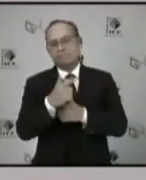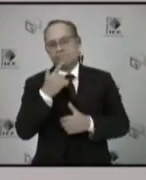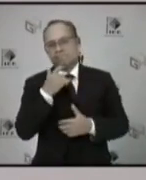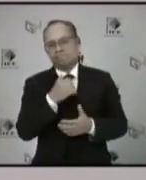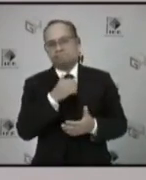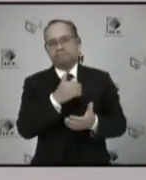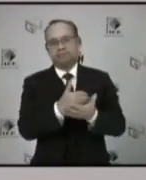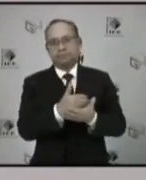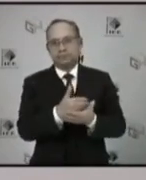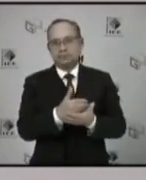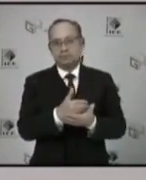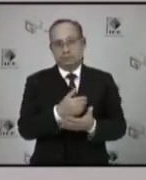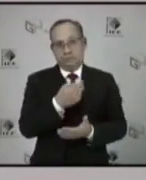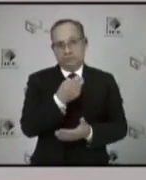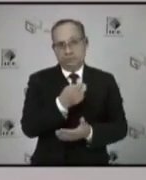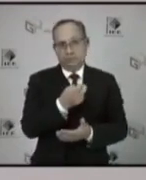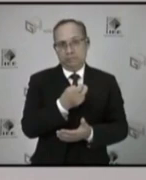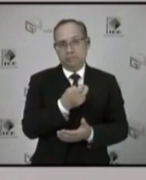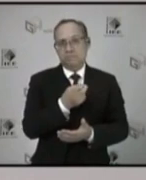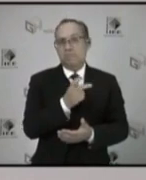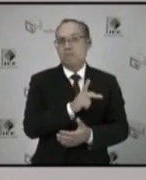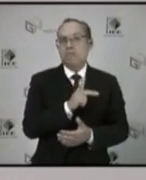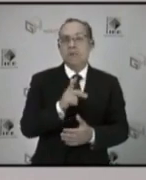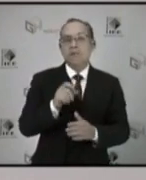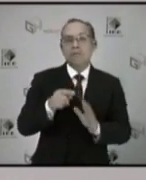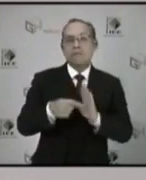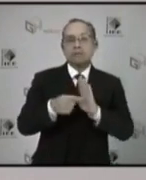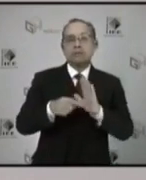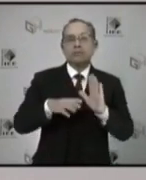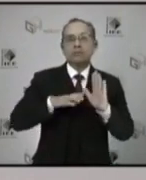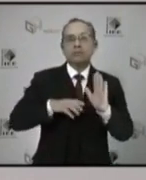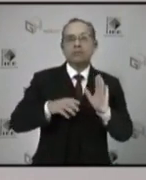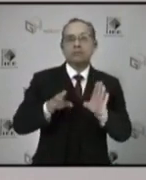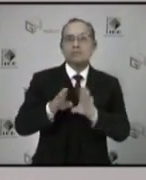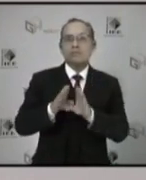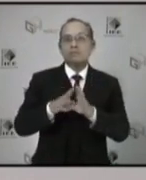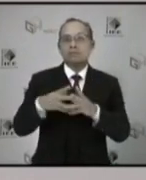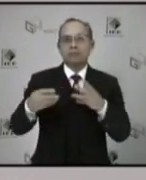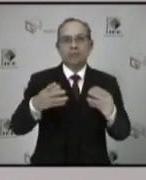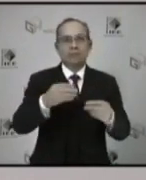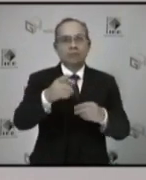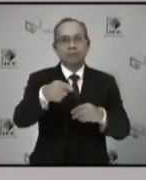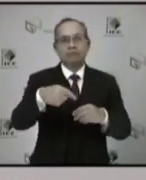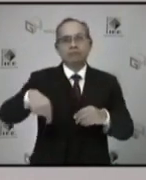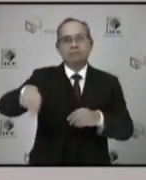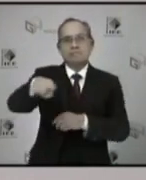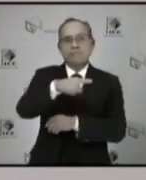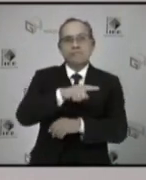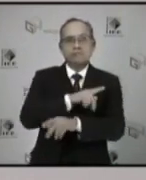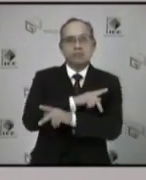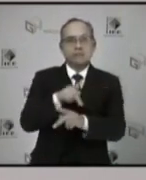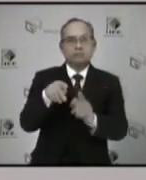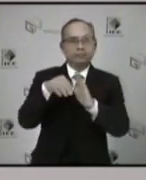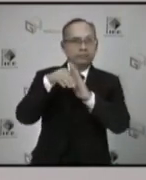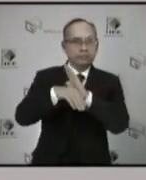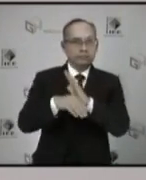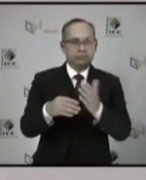que merma, que ha lastimado profundamente a la sociedad mexicana. Y en este